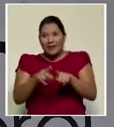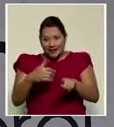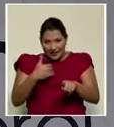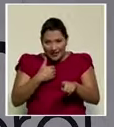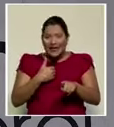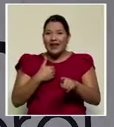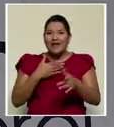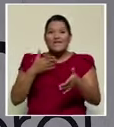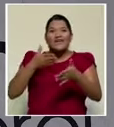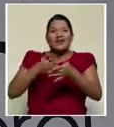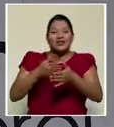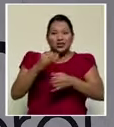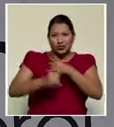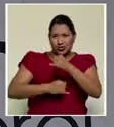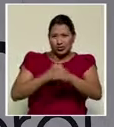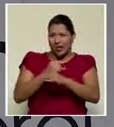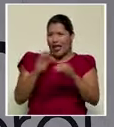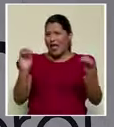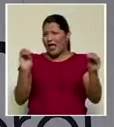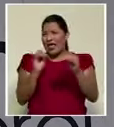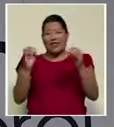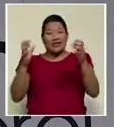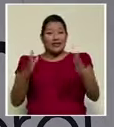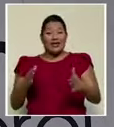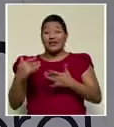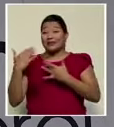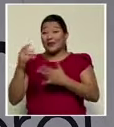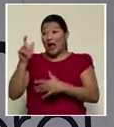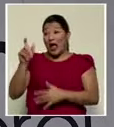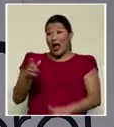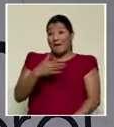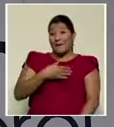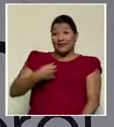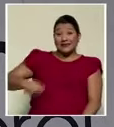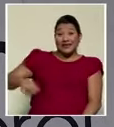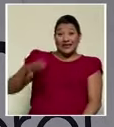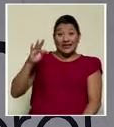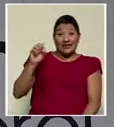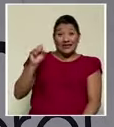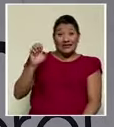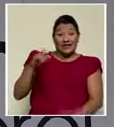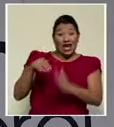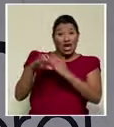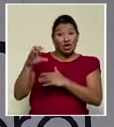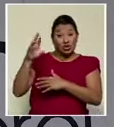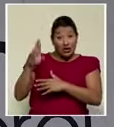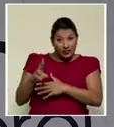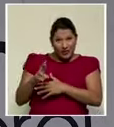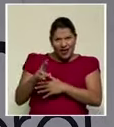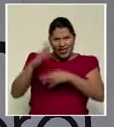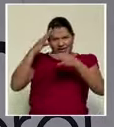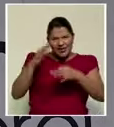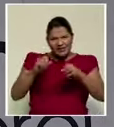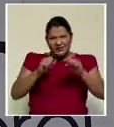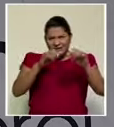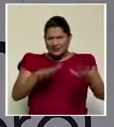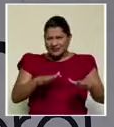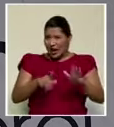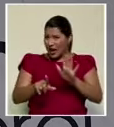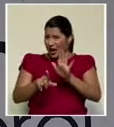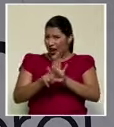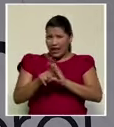Tribunal de Costa Rica, por una situación que, digamos, la ley no lo obligaba a dar ese paso, ni